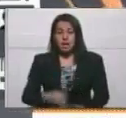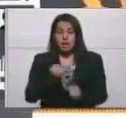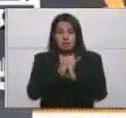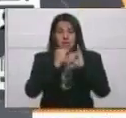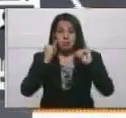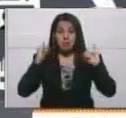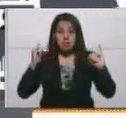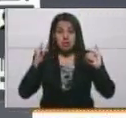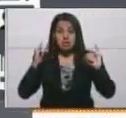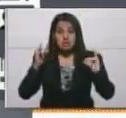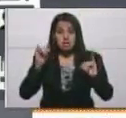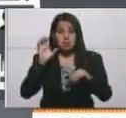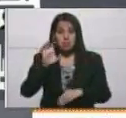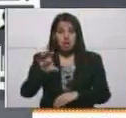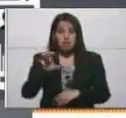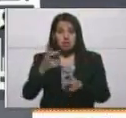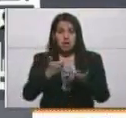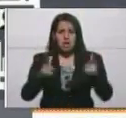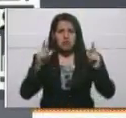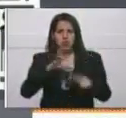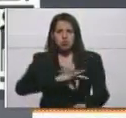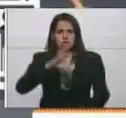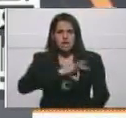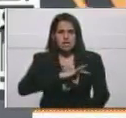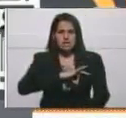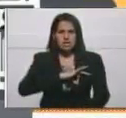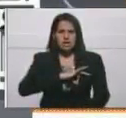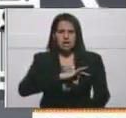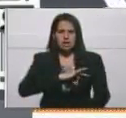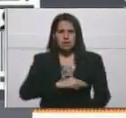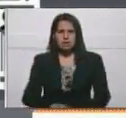¡Independencia y patria socialista!